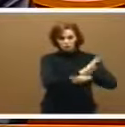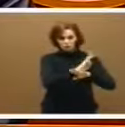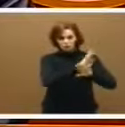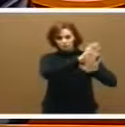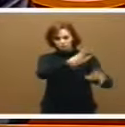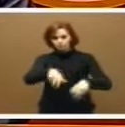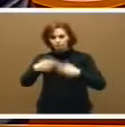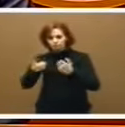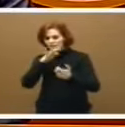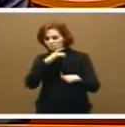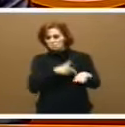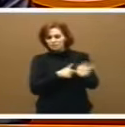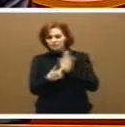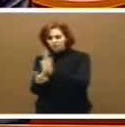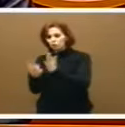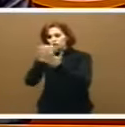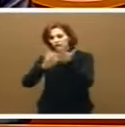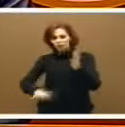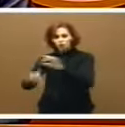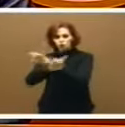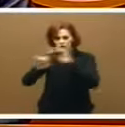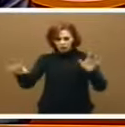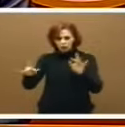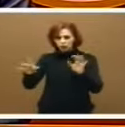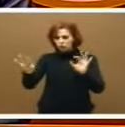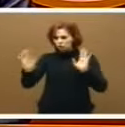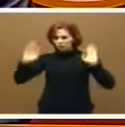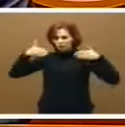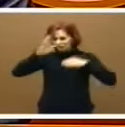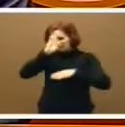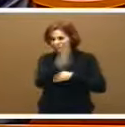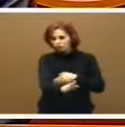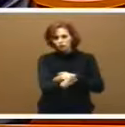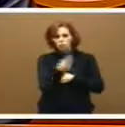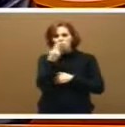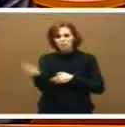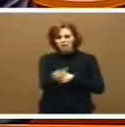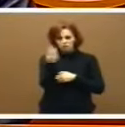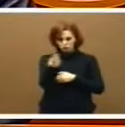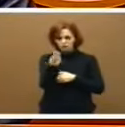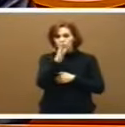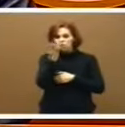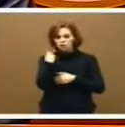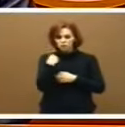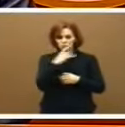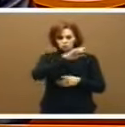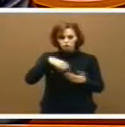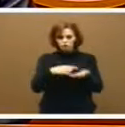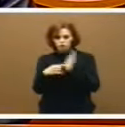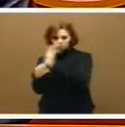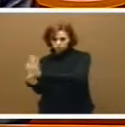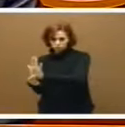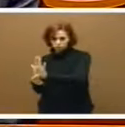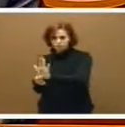Cámara un texto más claro y preciso y sin duda mejorado, y es este texto modificado al que traje el acuerdo de la Junta de Portavoces es